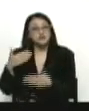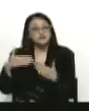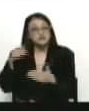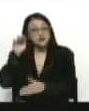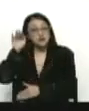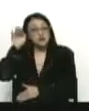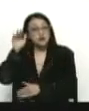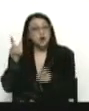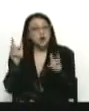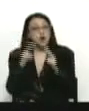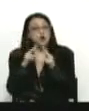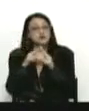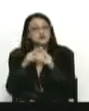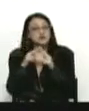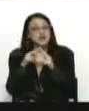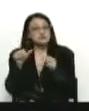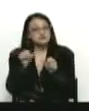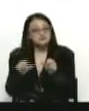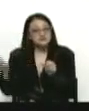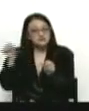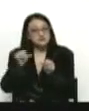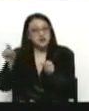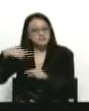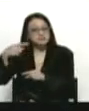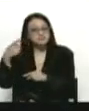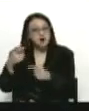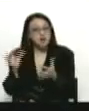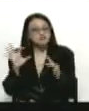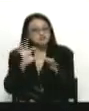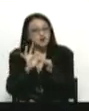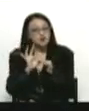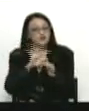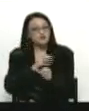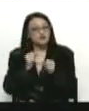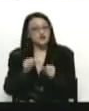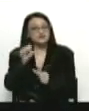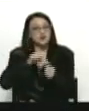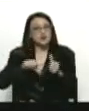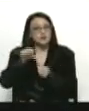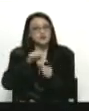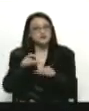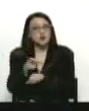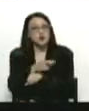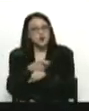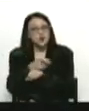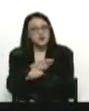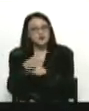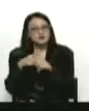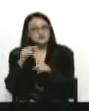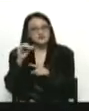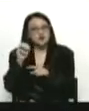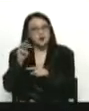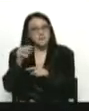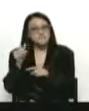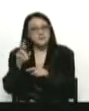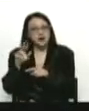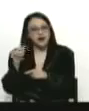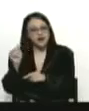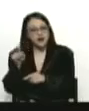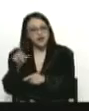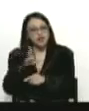las semanas que están por venir. Hemos reactivado con mucha fuerza la cooperación con el gobierno de Xiomara Castro de Zelaya